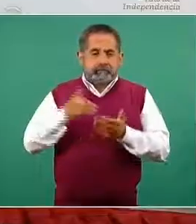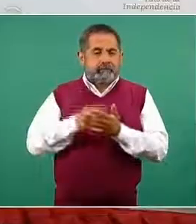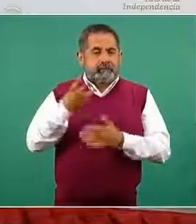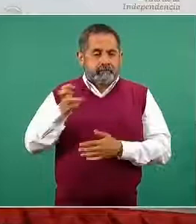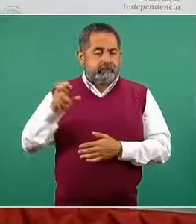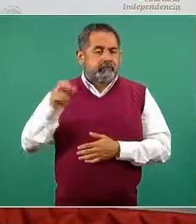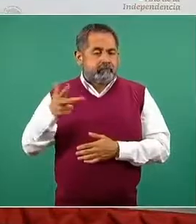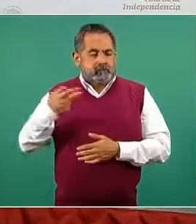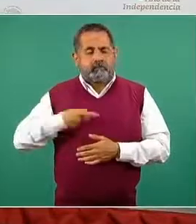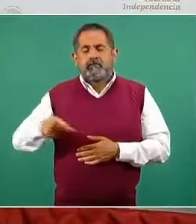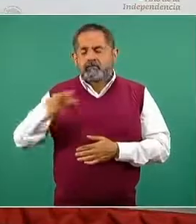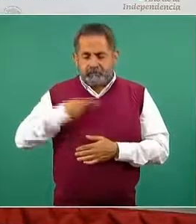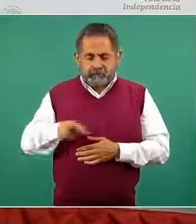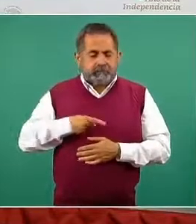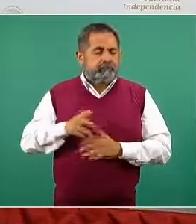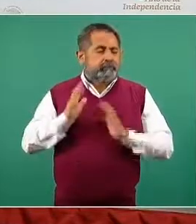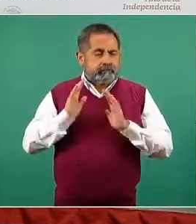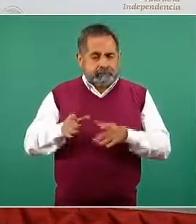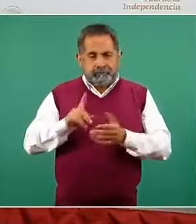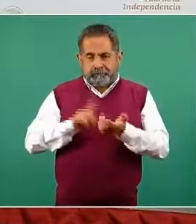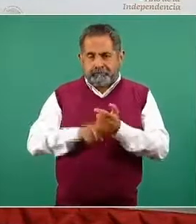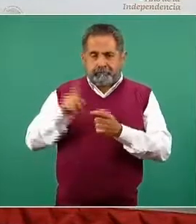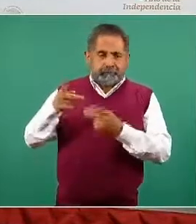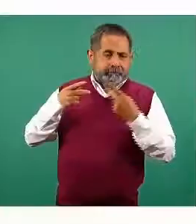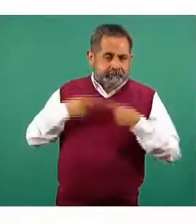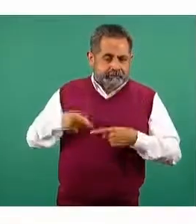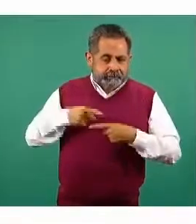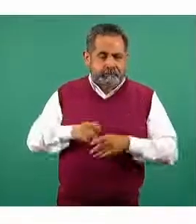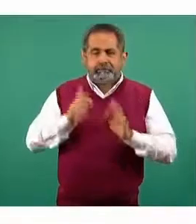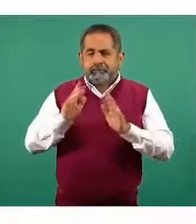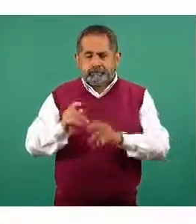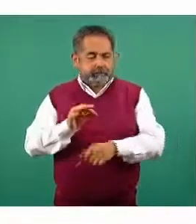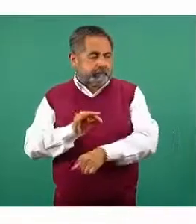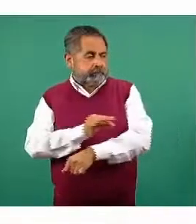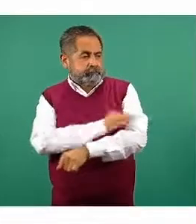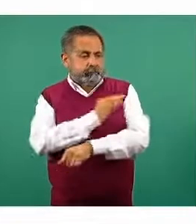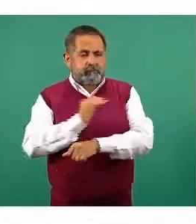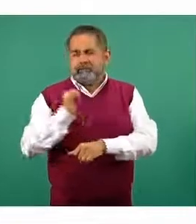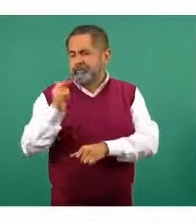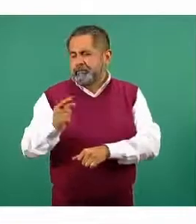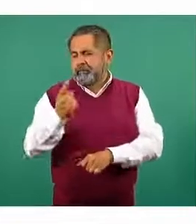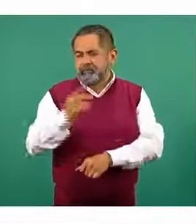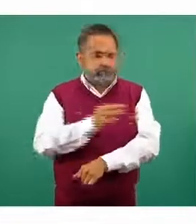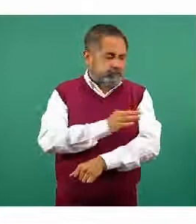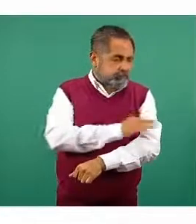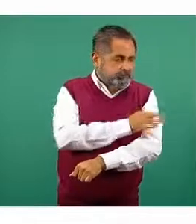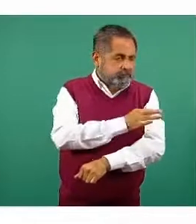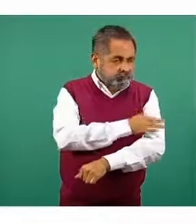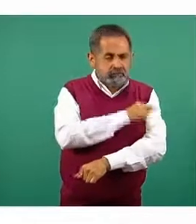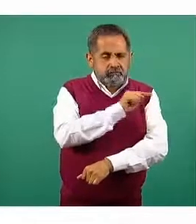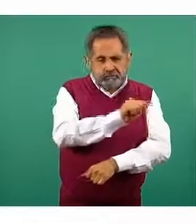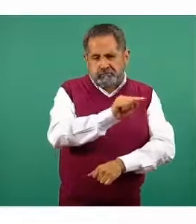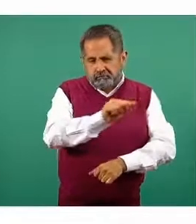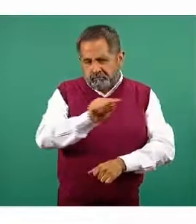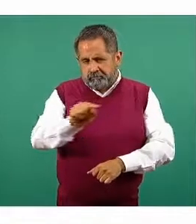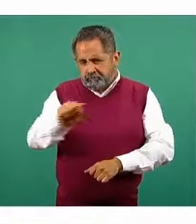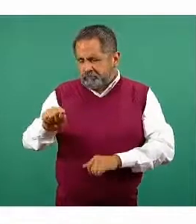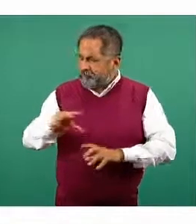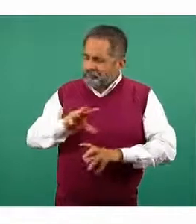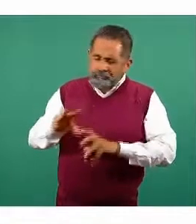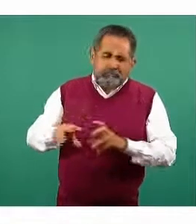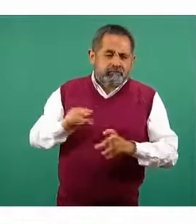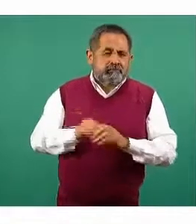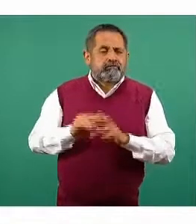12.096.308 personas, estas sí son personas, han recibido al menos una dosis de vacuna, o sea,